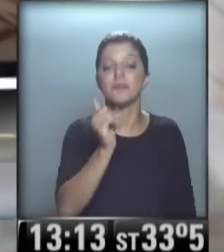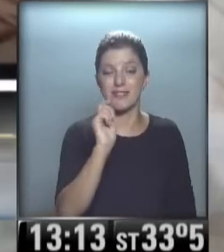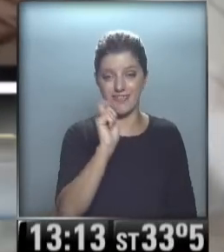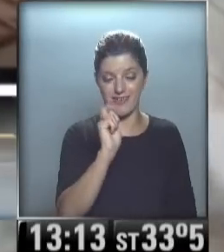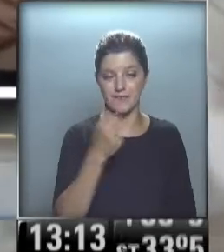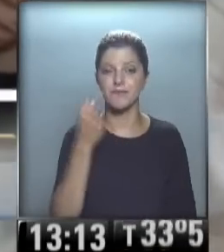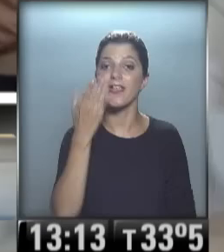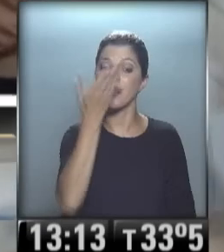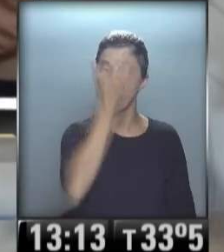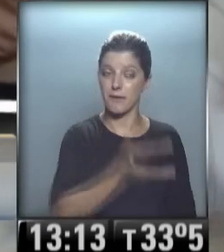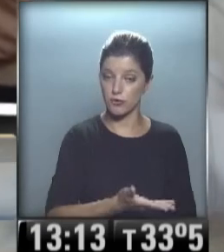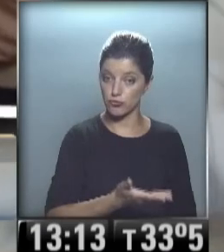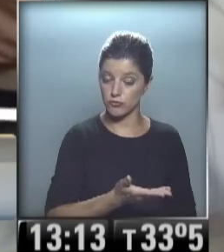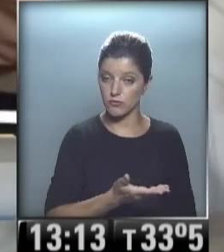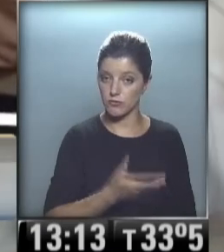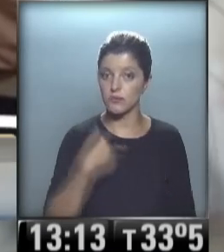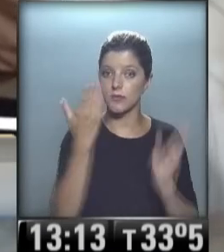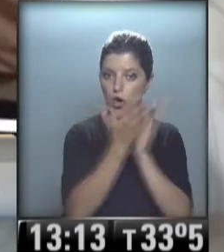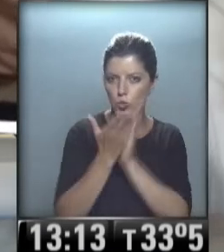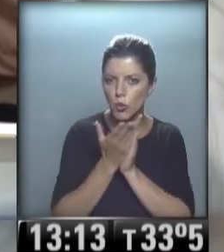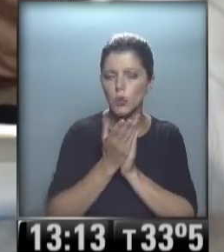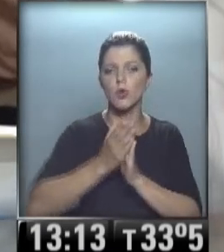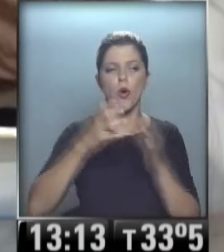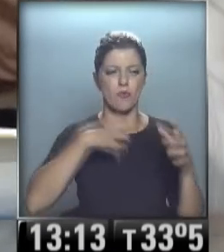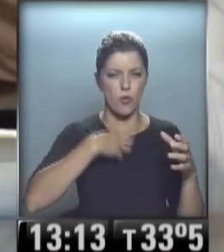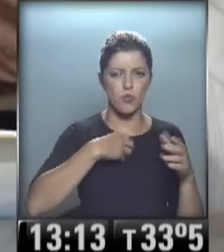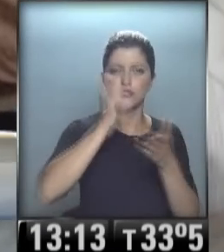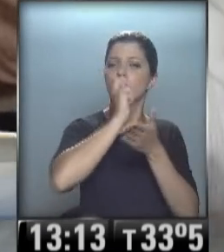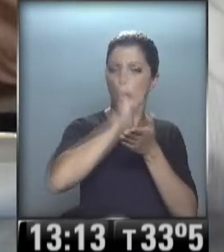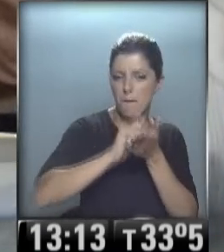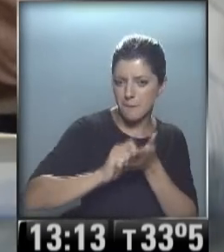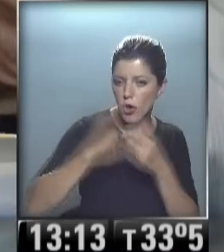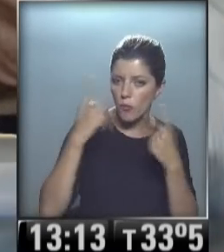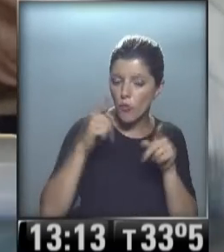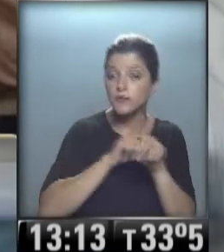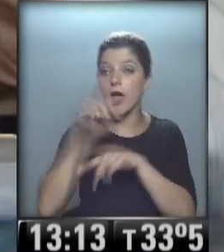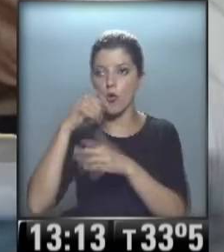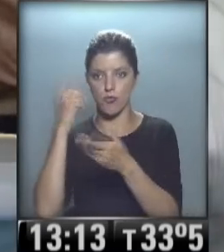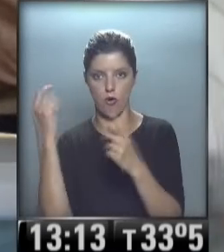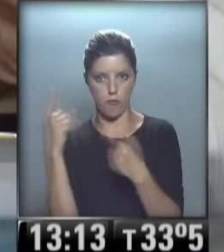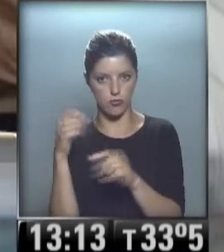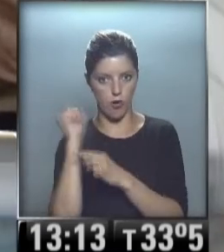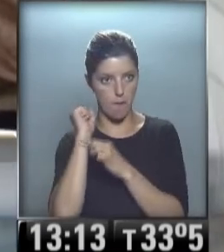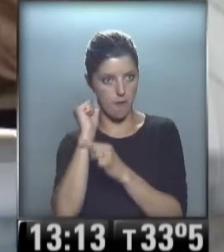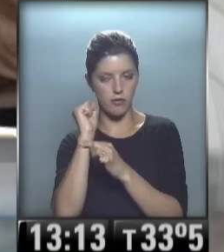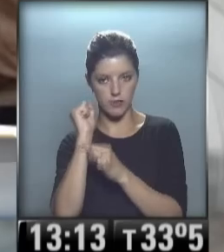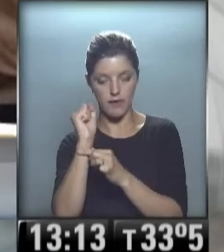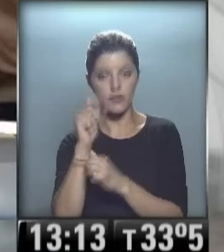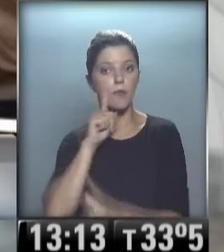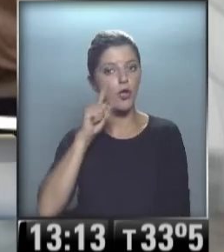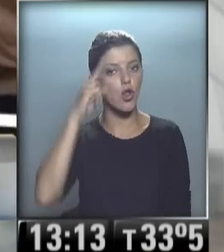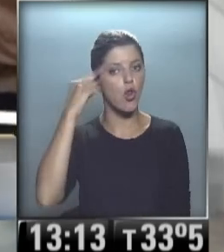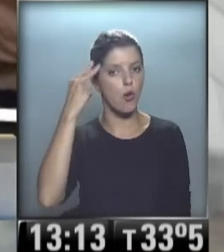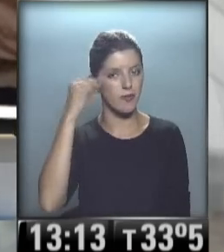formación de nuestro personaje incluyó cursos de composición con algunos de los músicos más importantes del siglo XX como